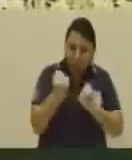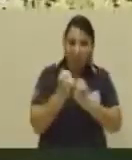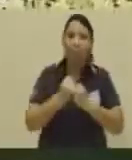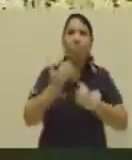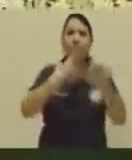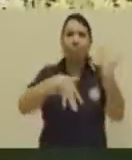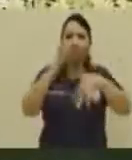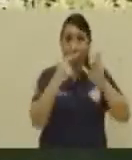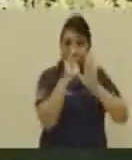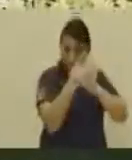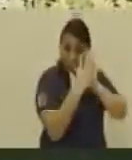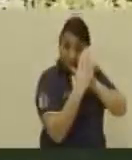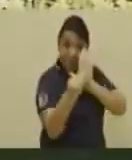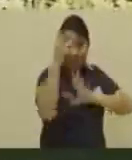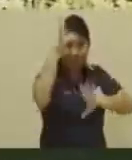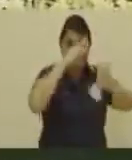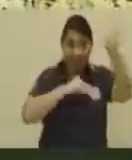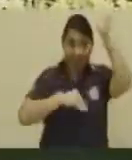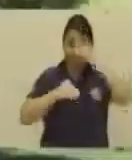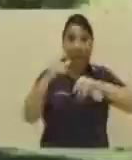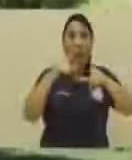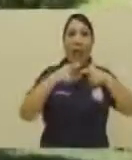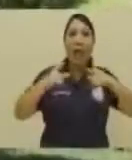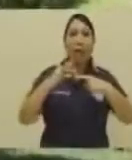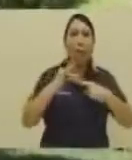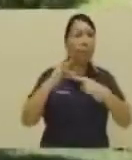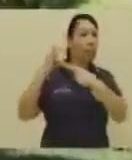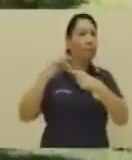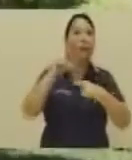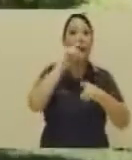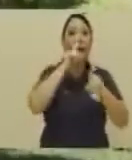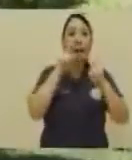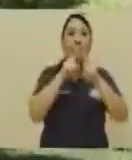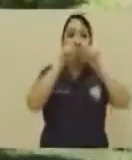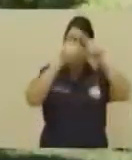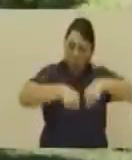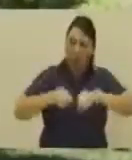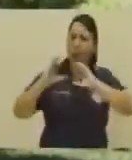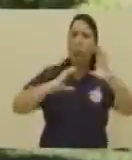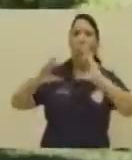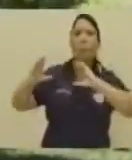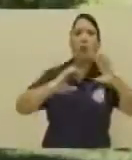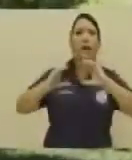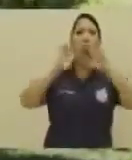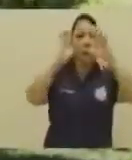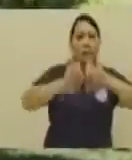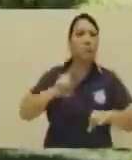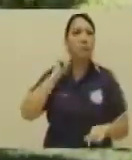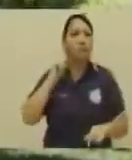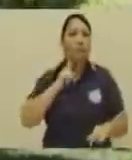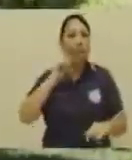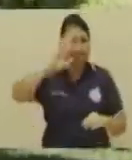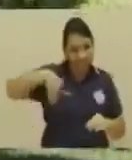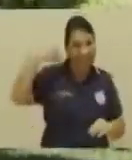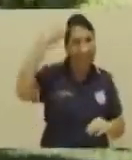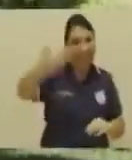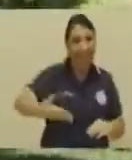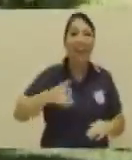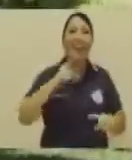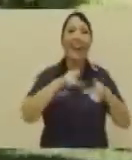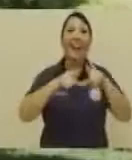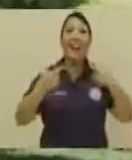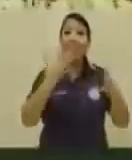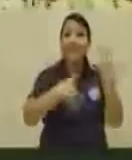Es un gusto para mí poder apoyarles con el aprendizaje de la lengua de señas, una lengua muy expresiva y que puede ayudarnos a romper barreras de